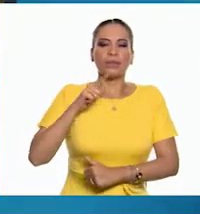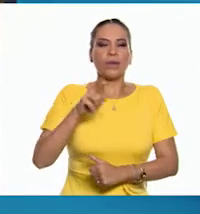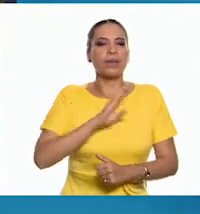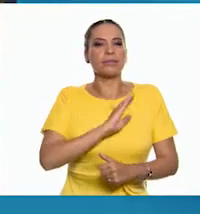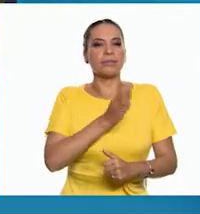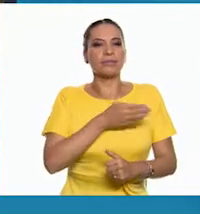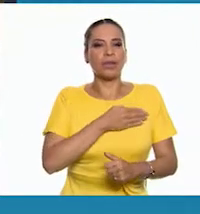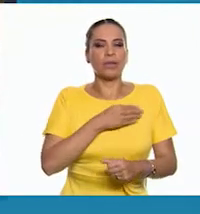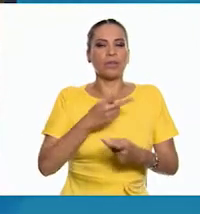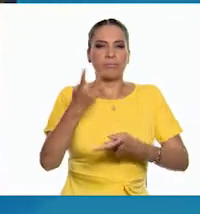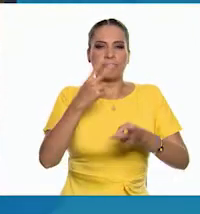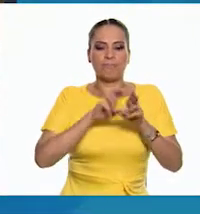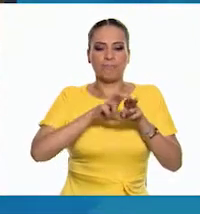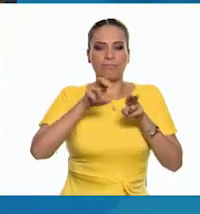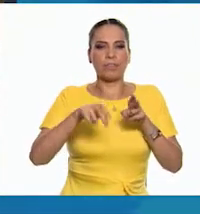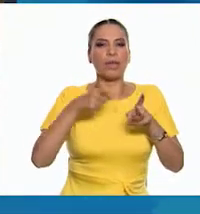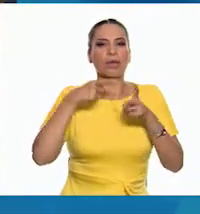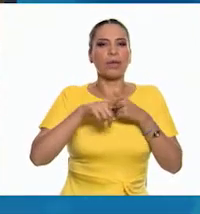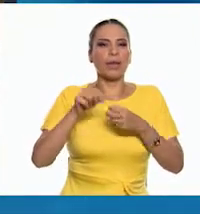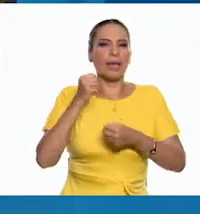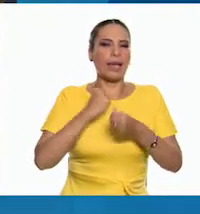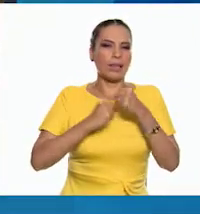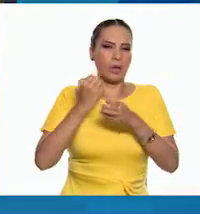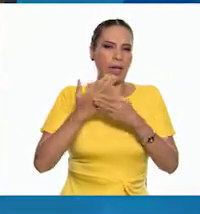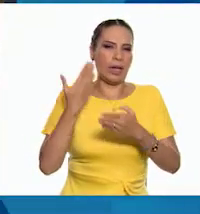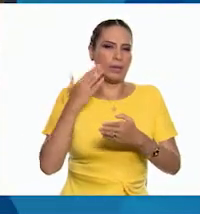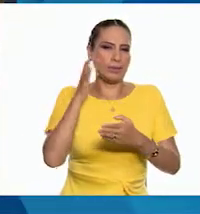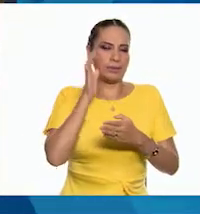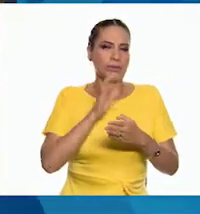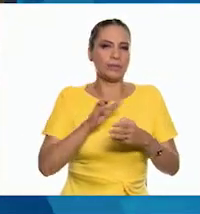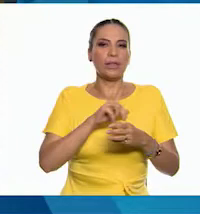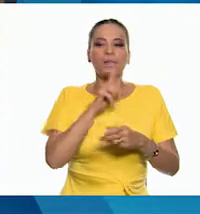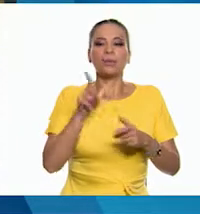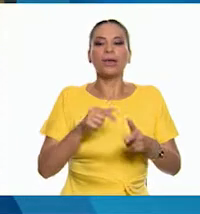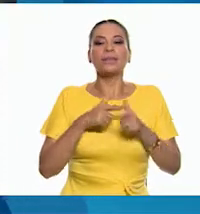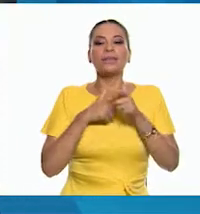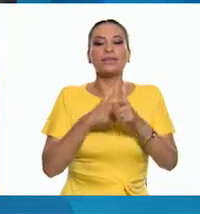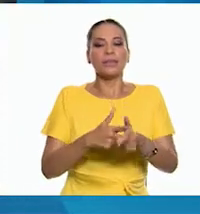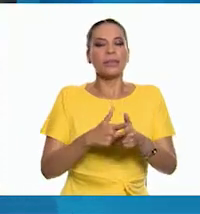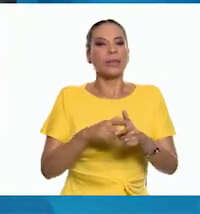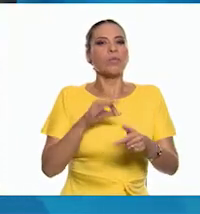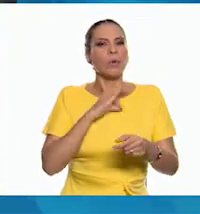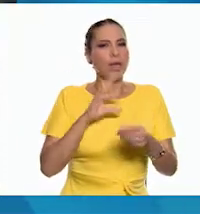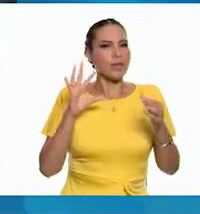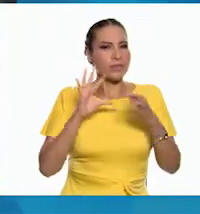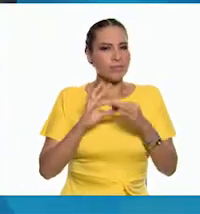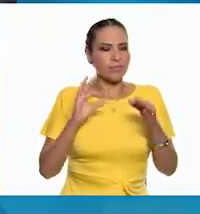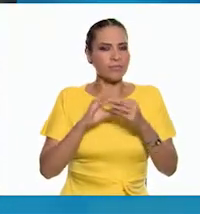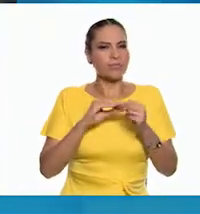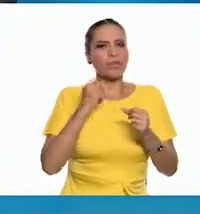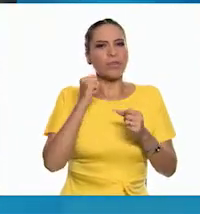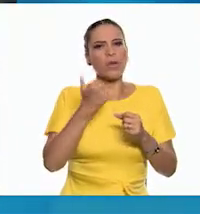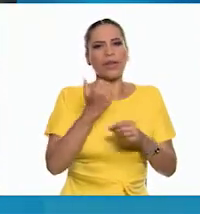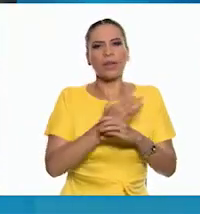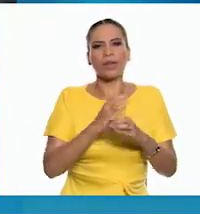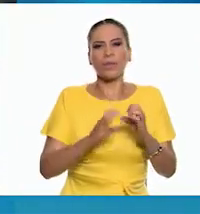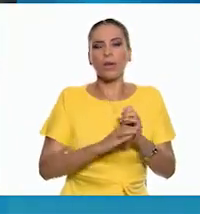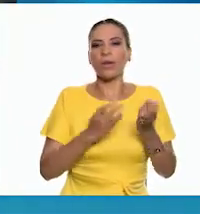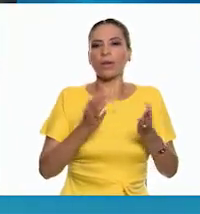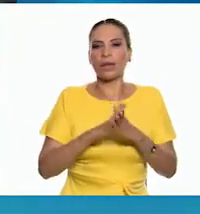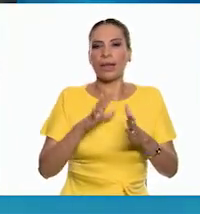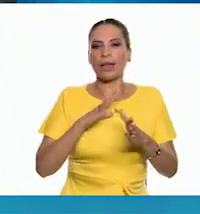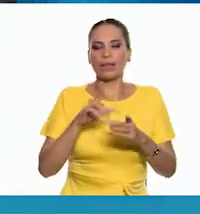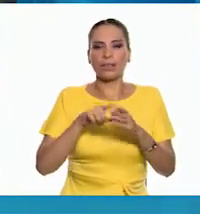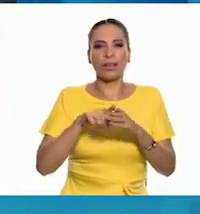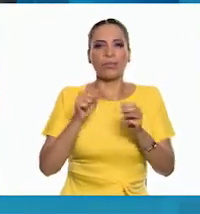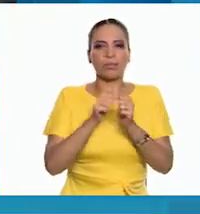español que ha desembarcado apenas unos años antes. Enseguida podríamos hablar de otra de las medidas, la división